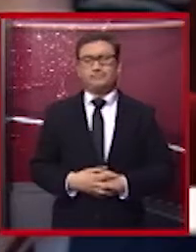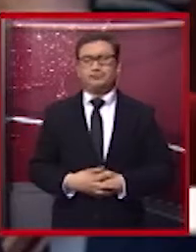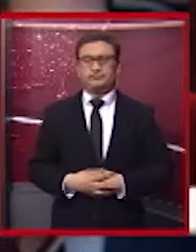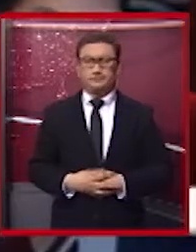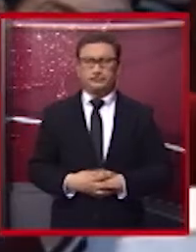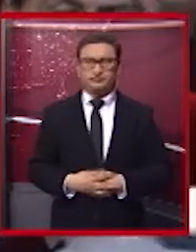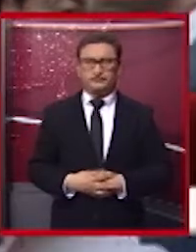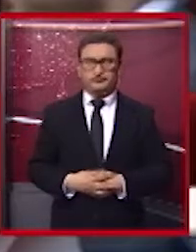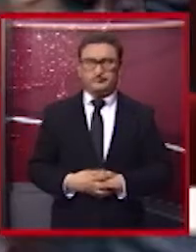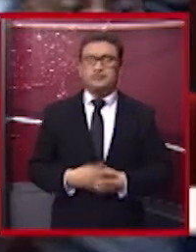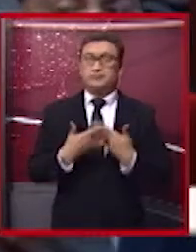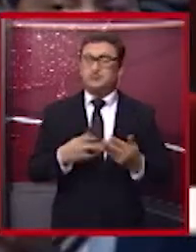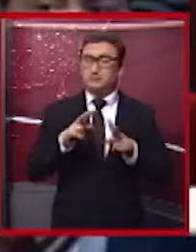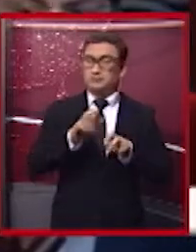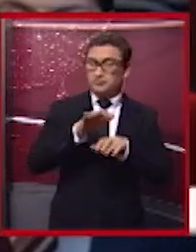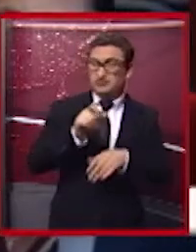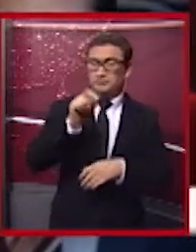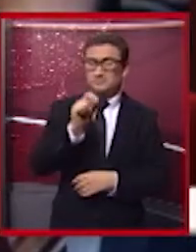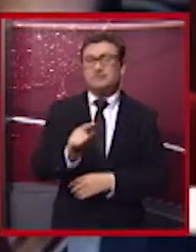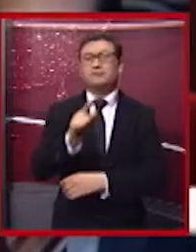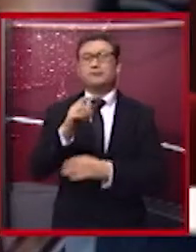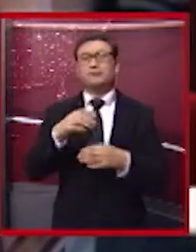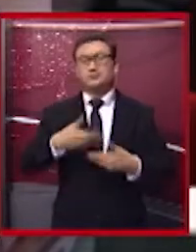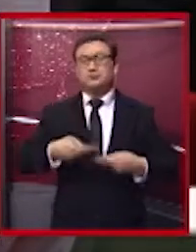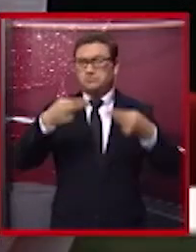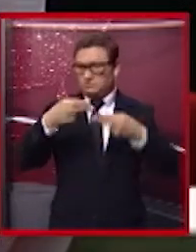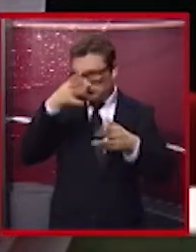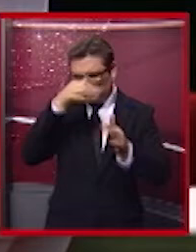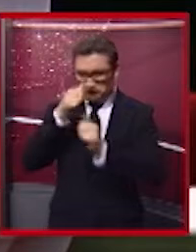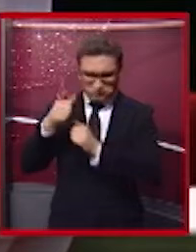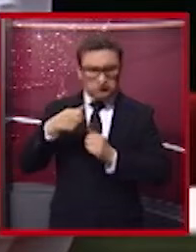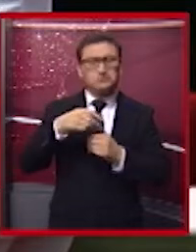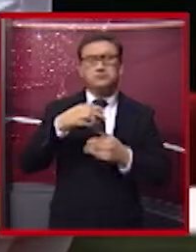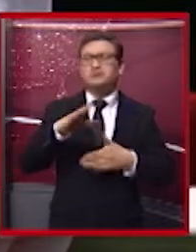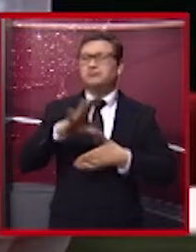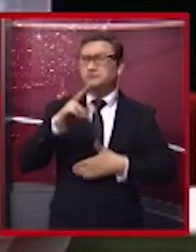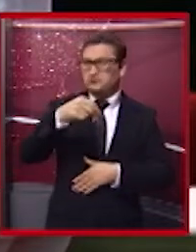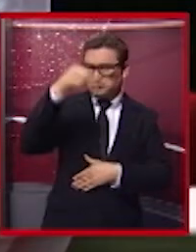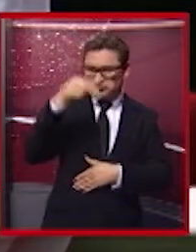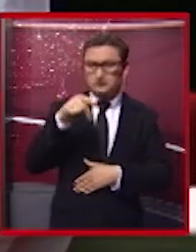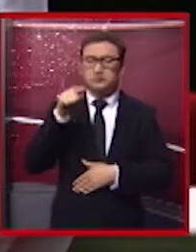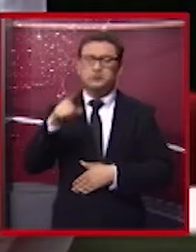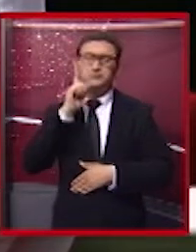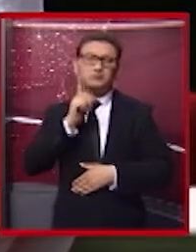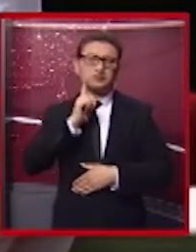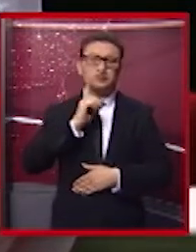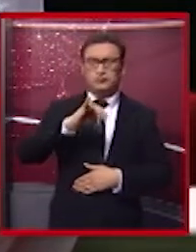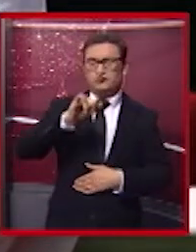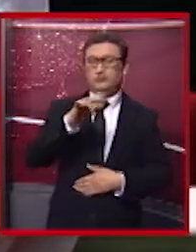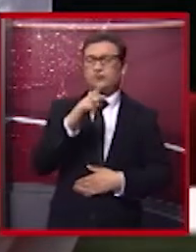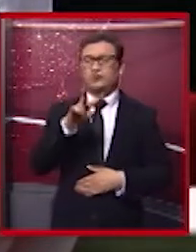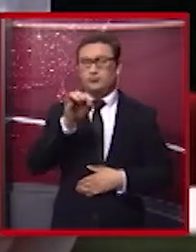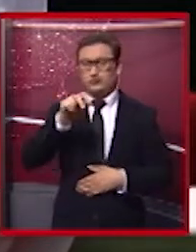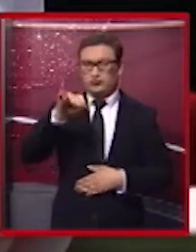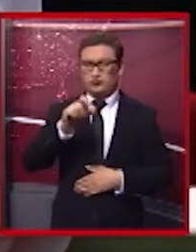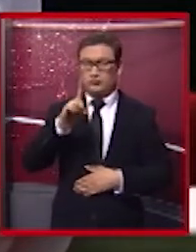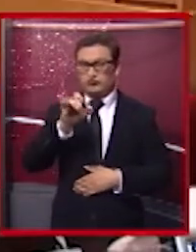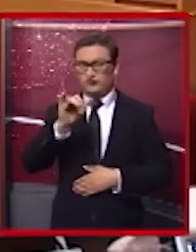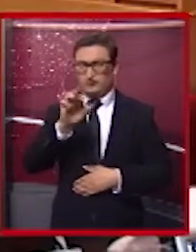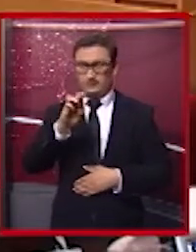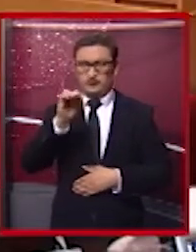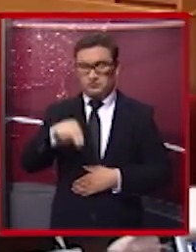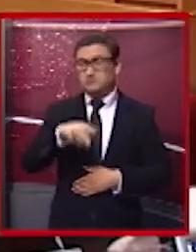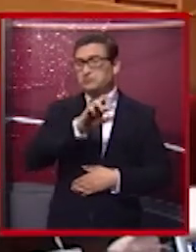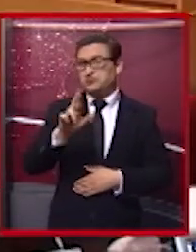Al abordar también lo relativo a las negociaciones del Acuerdo Comercial de América del Norte, la senadora Giovanna del Carmen de la Torre reconoció la